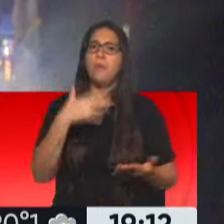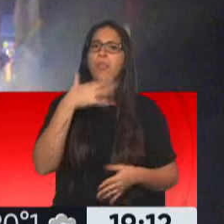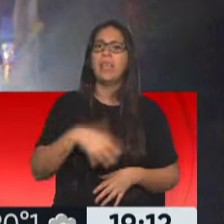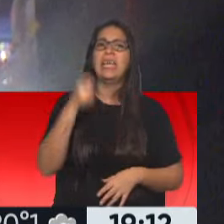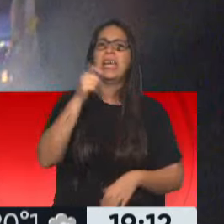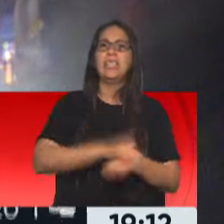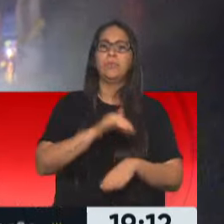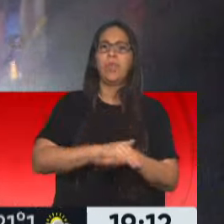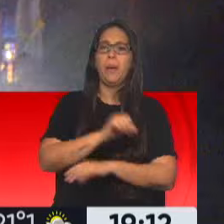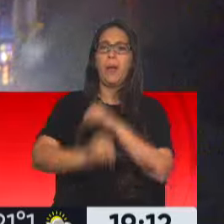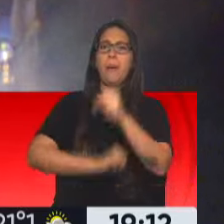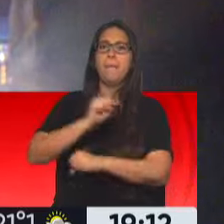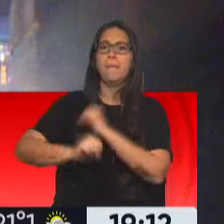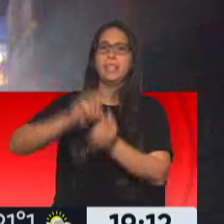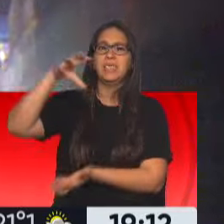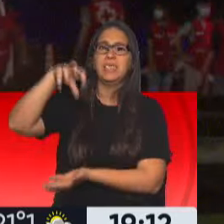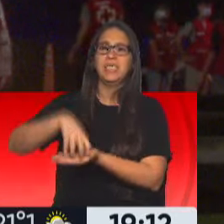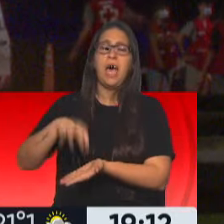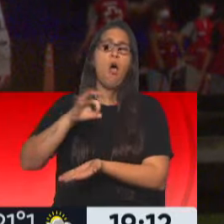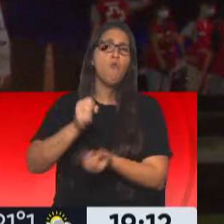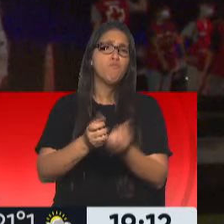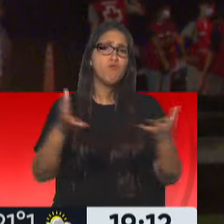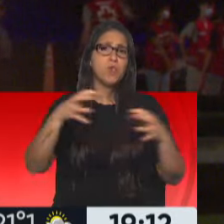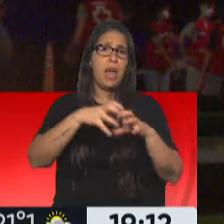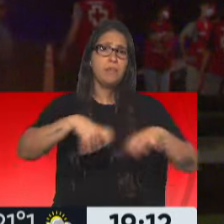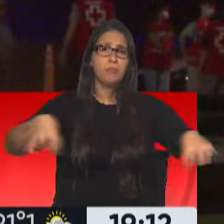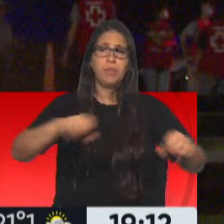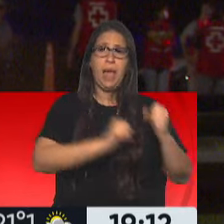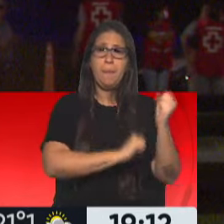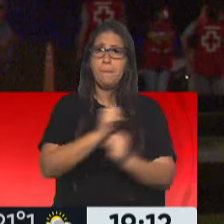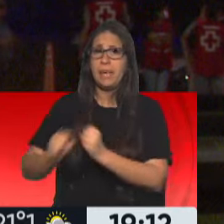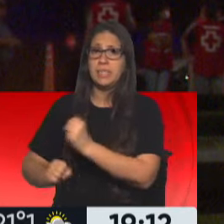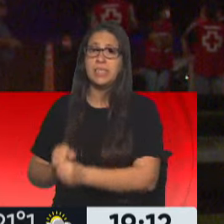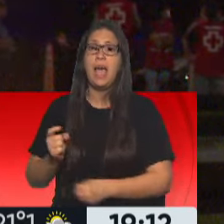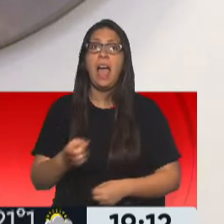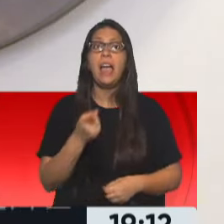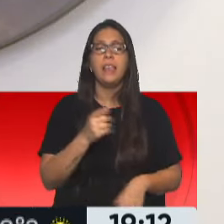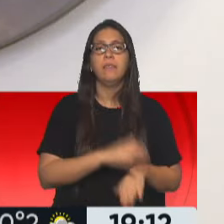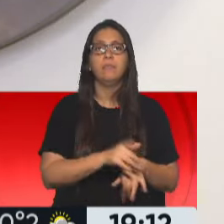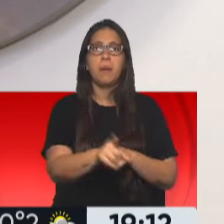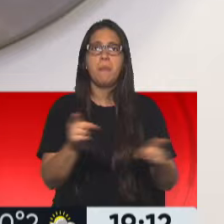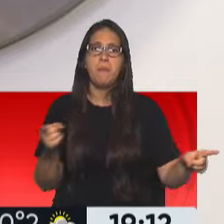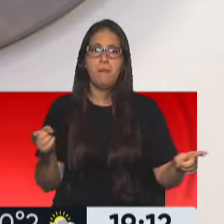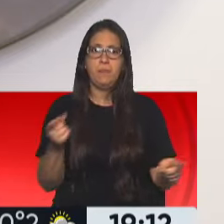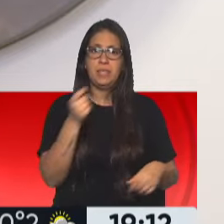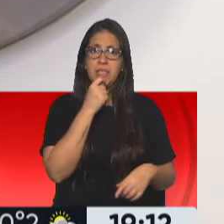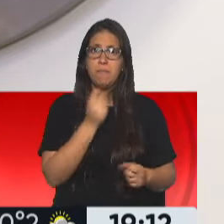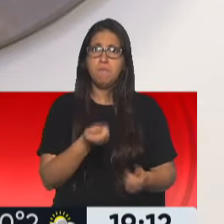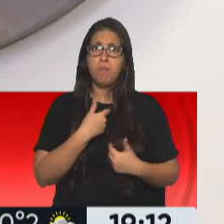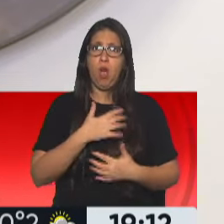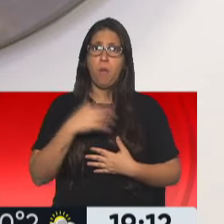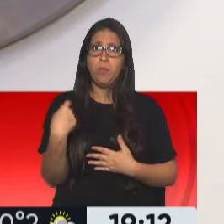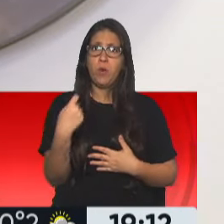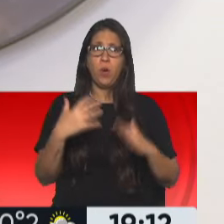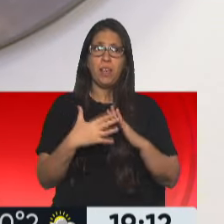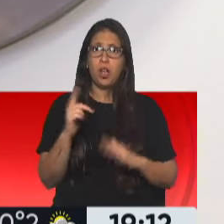originante o qué empresa fue la responsable o las responsables, y a partir de ahí determinar responsabilidades. El que no tiene su propio seguro, por ejemplo, de su